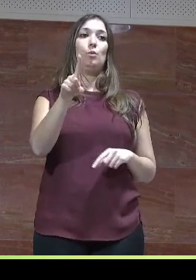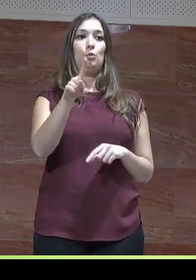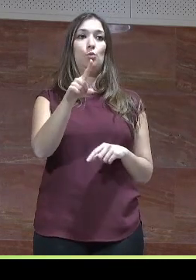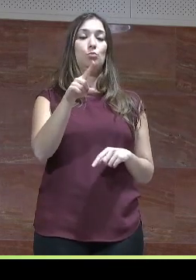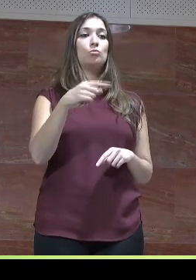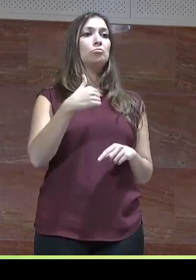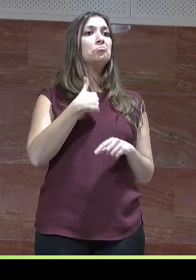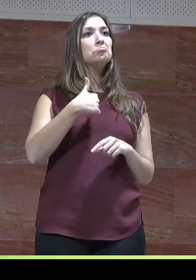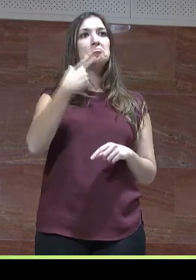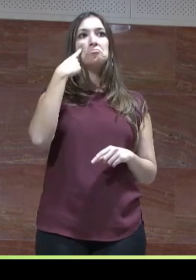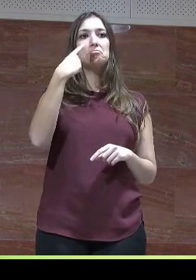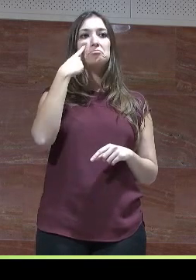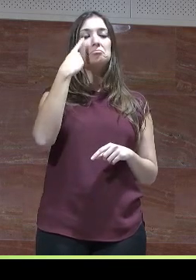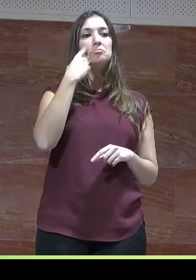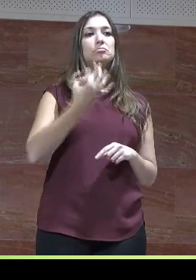solamente veo